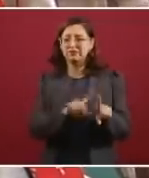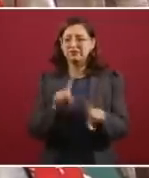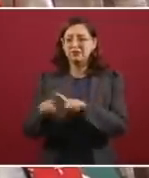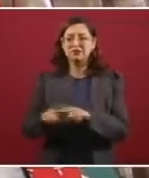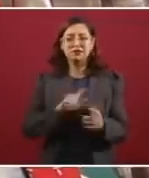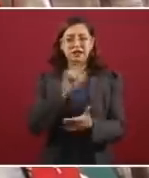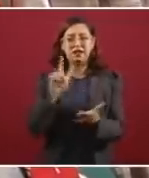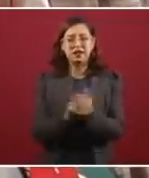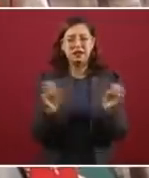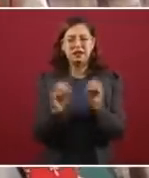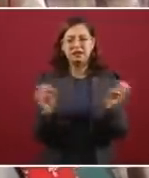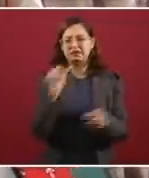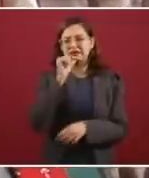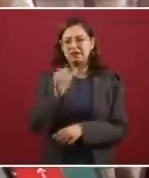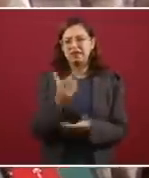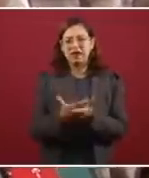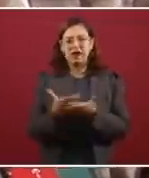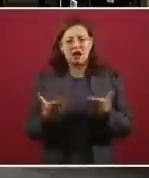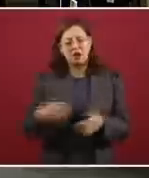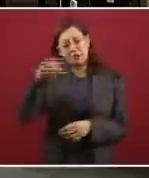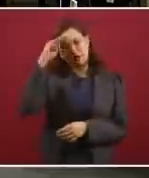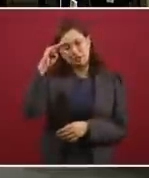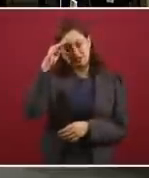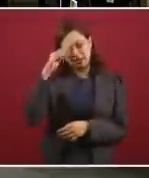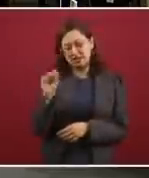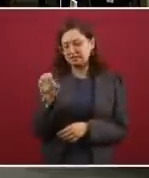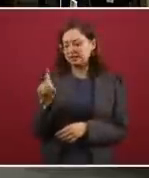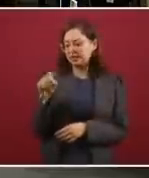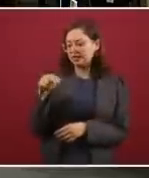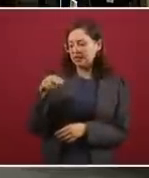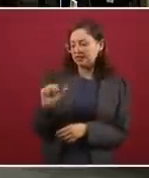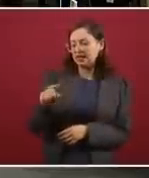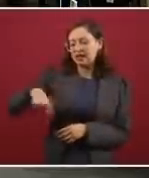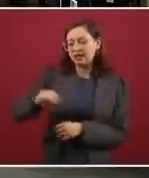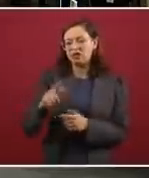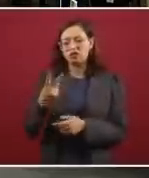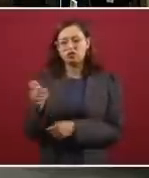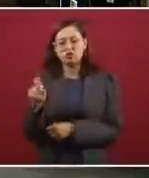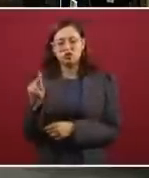Armadas pues son prácticamente 280,000 elementos, estamos hablando que con